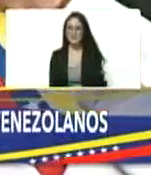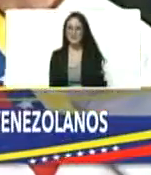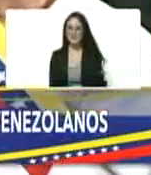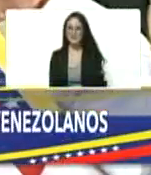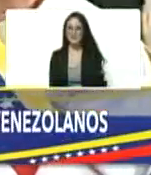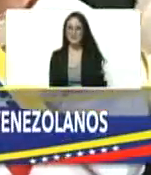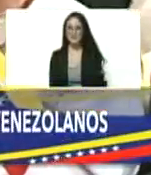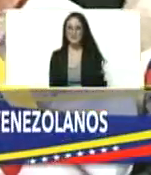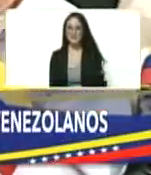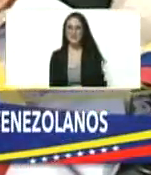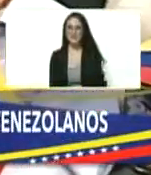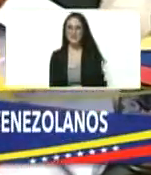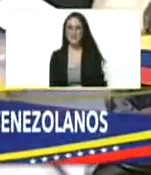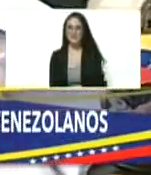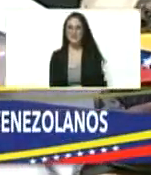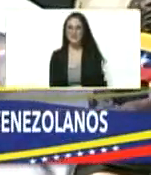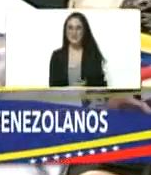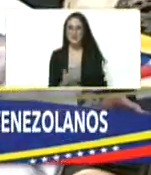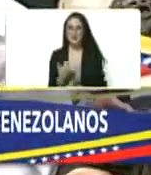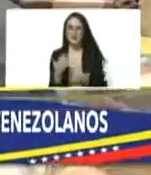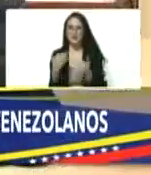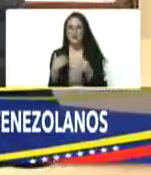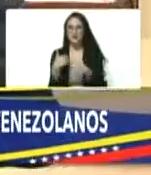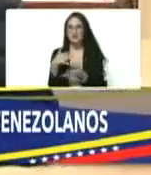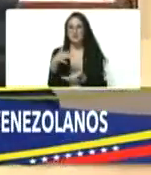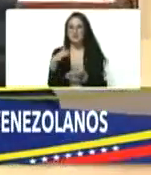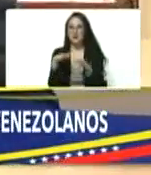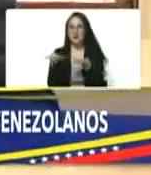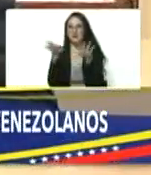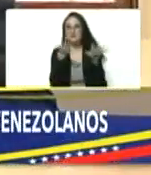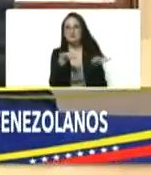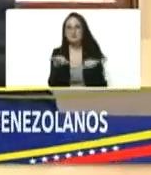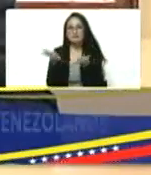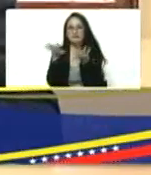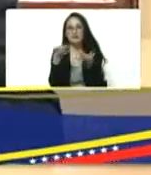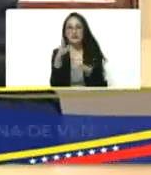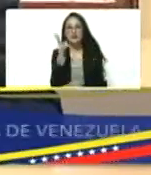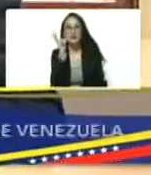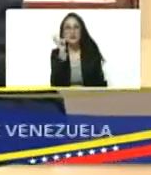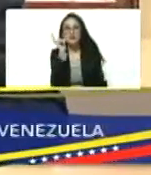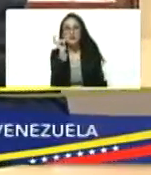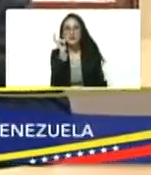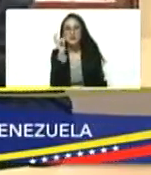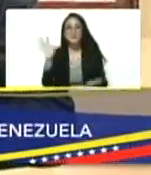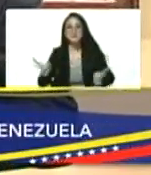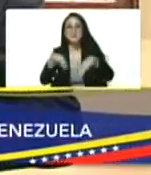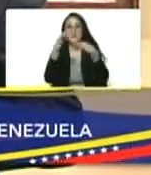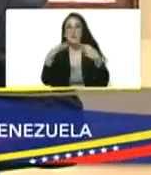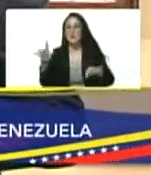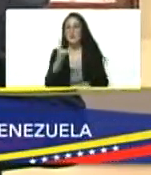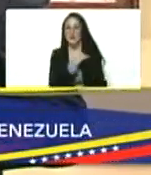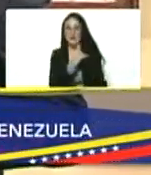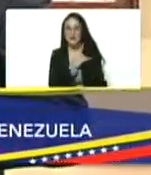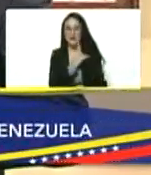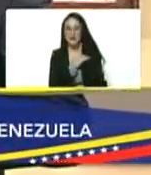Uno queda como flotando después de escuchar al Orfeón Universitario